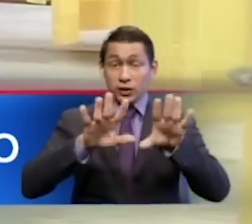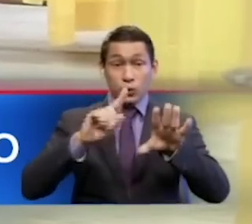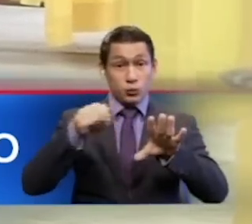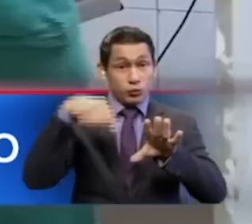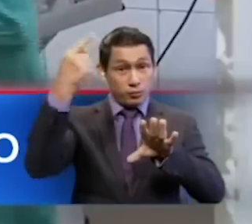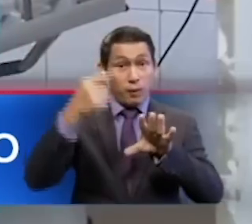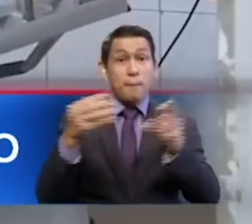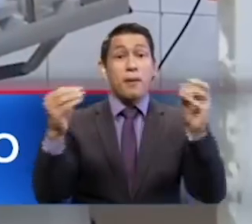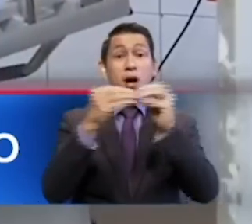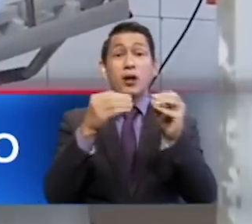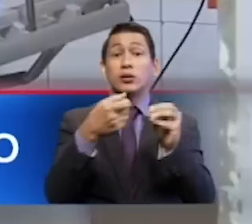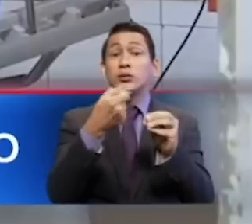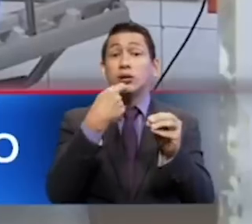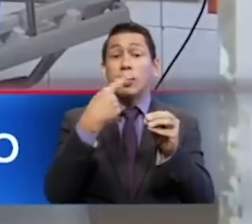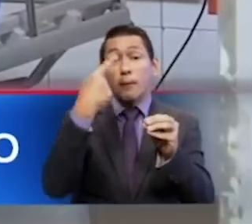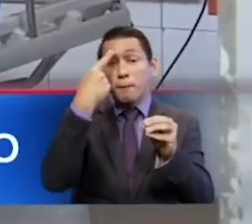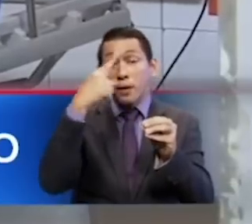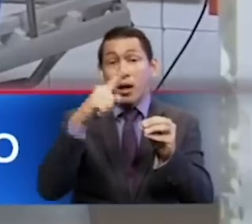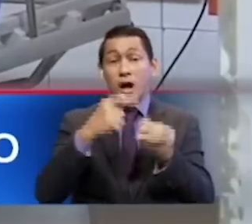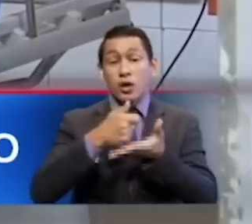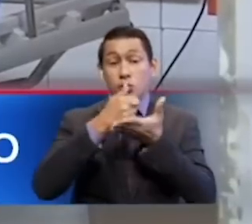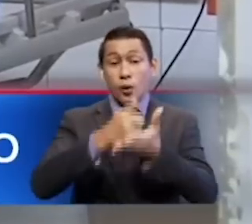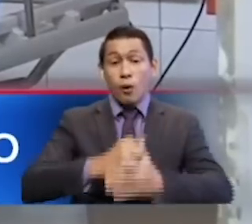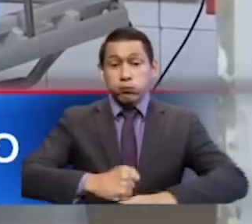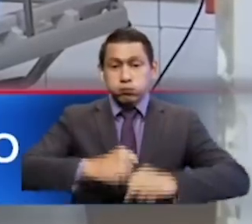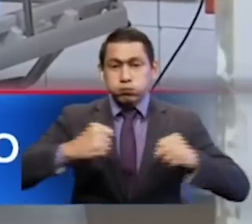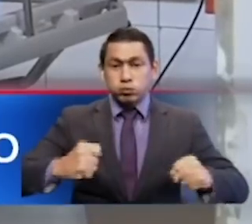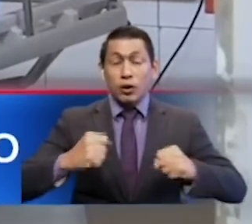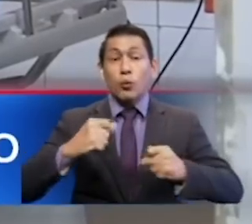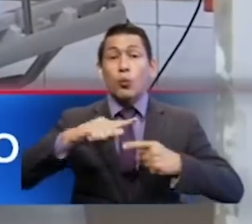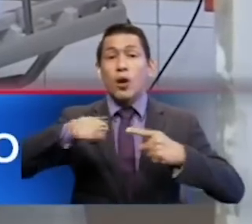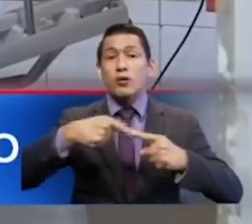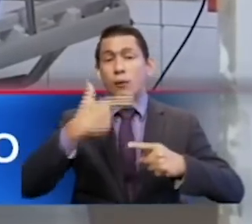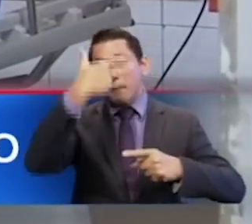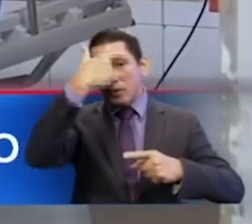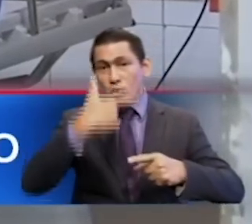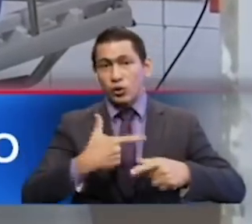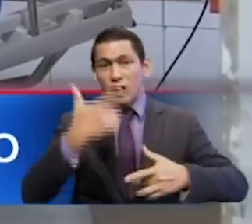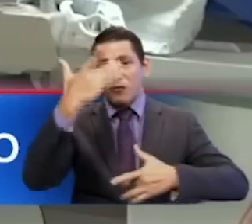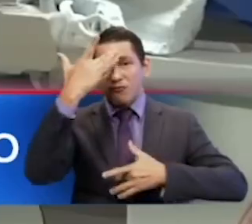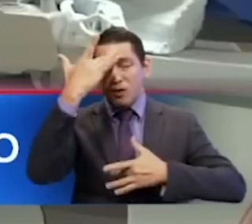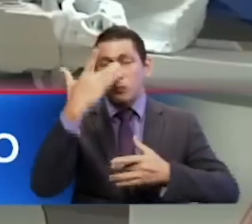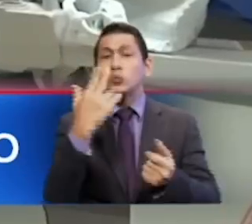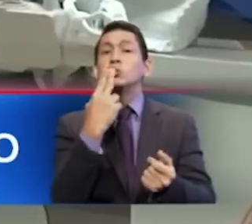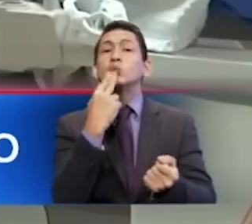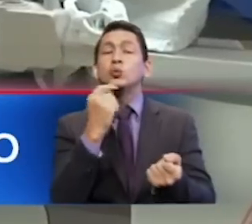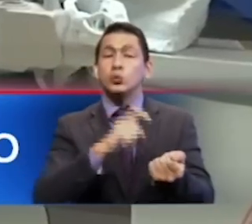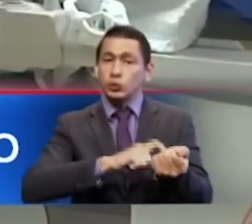fármaco para tratar la obesidad en diabéticos, que también ha empezado a ser utilizado por personas sanas,